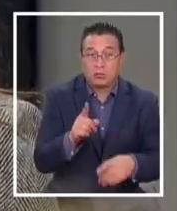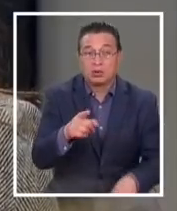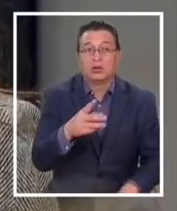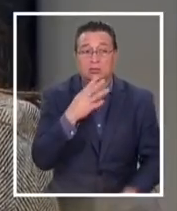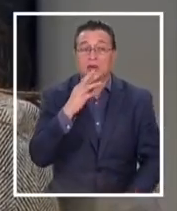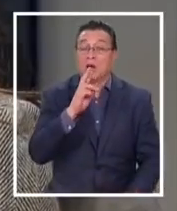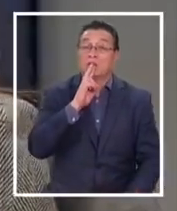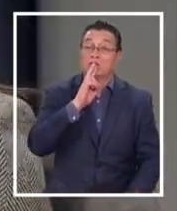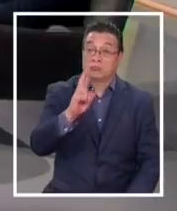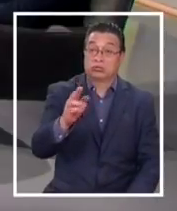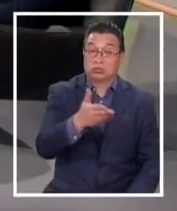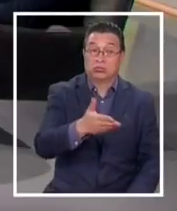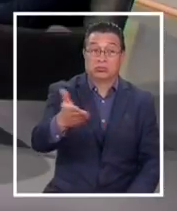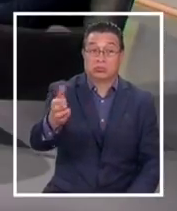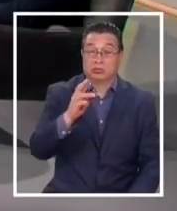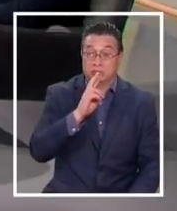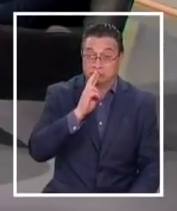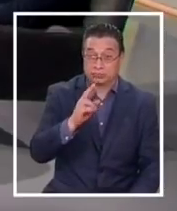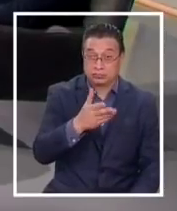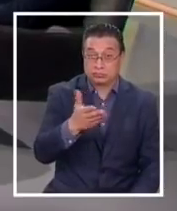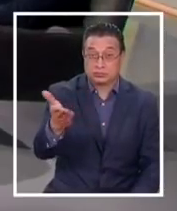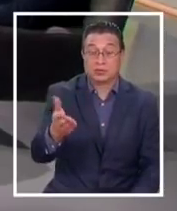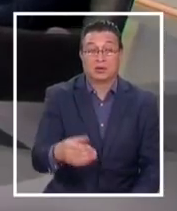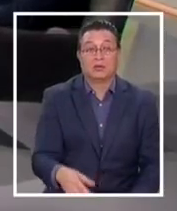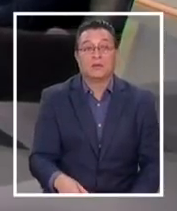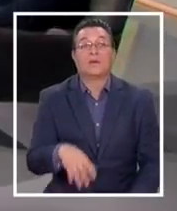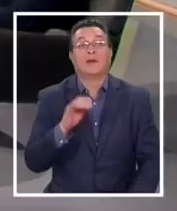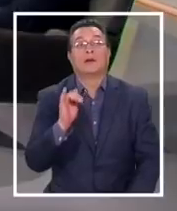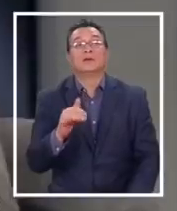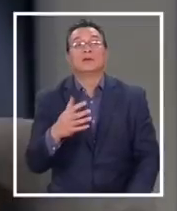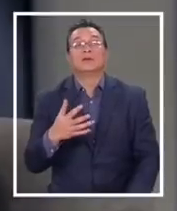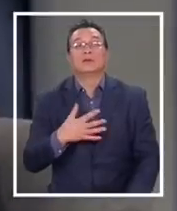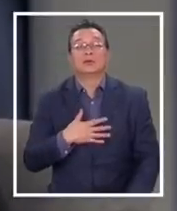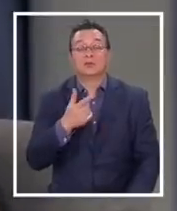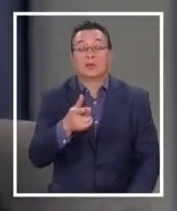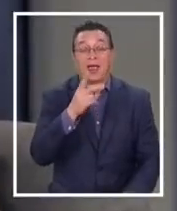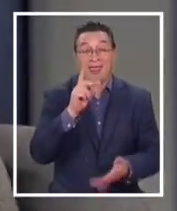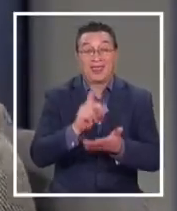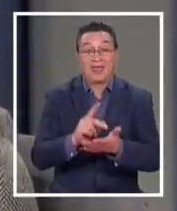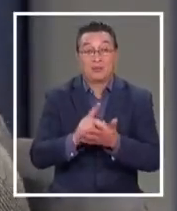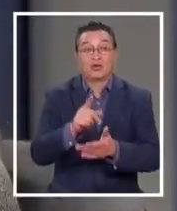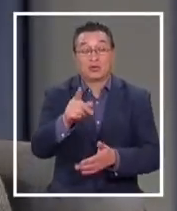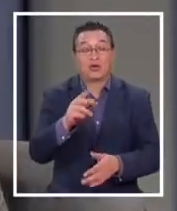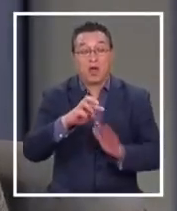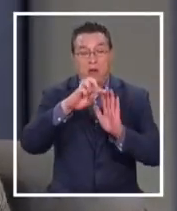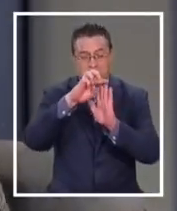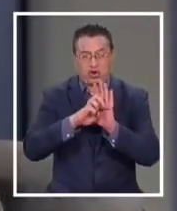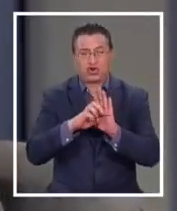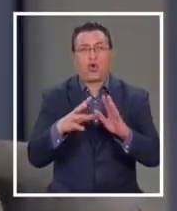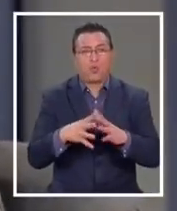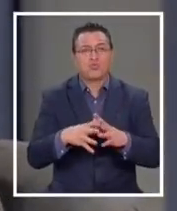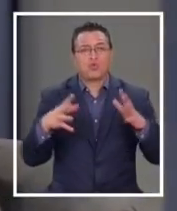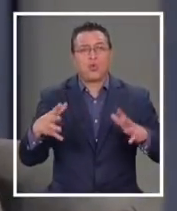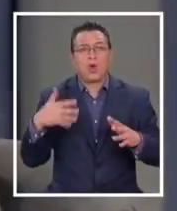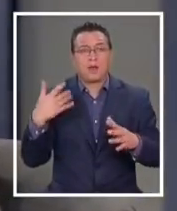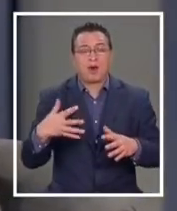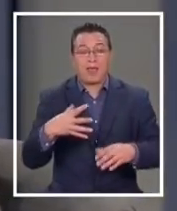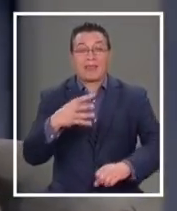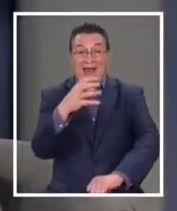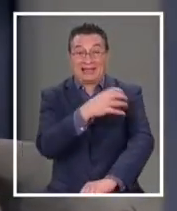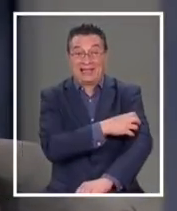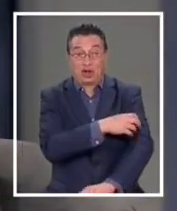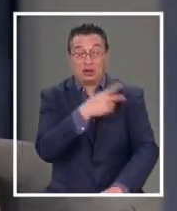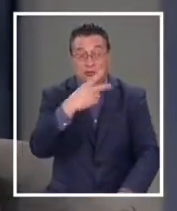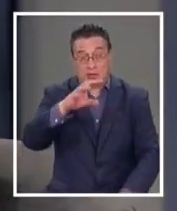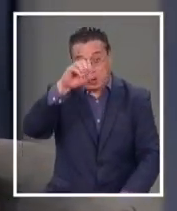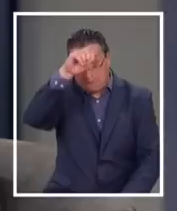quiero que le conteste porque tengo la impresión de que... Yo, más bien el gesto fue cuando el diputado dijo que este era un proyecto tan importante para su región, que es una